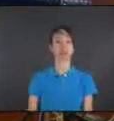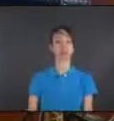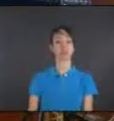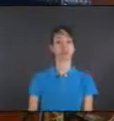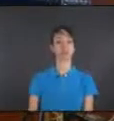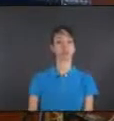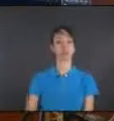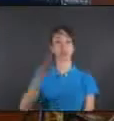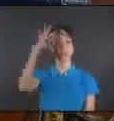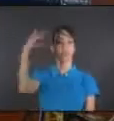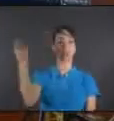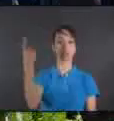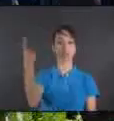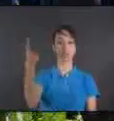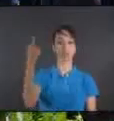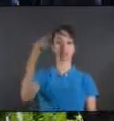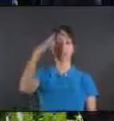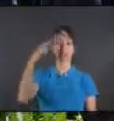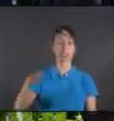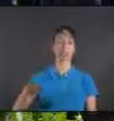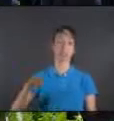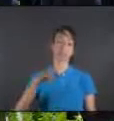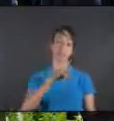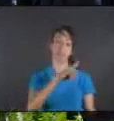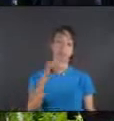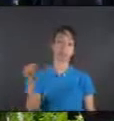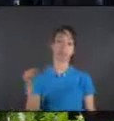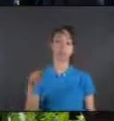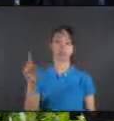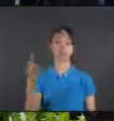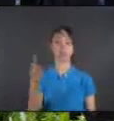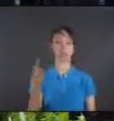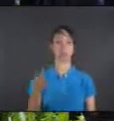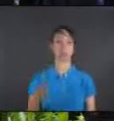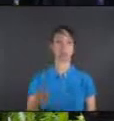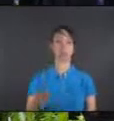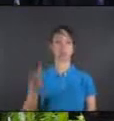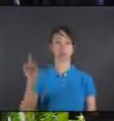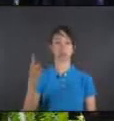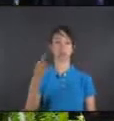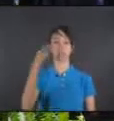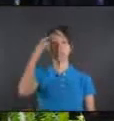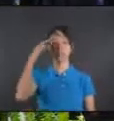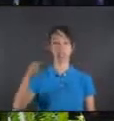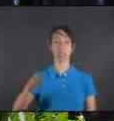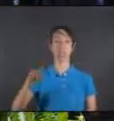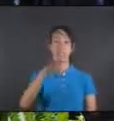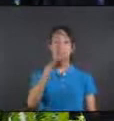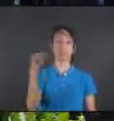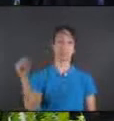arrepentimiento, porque viene la purificación. Y finalizo, o ya finalicé,